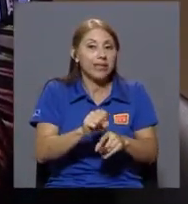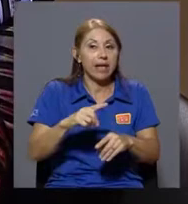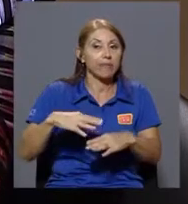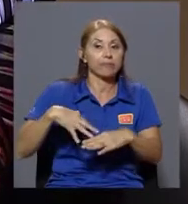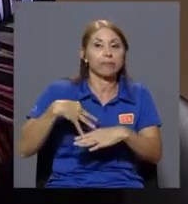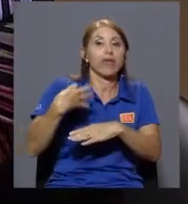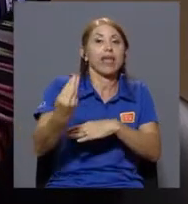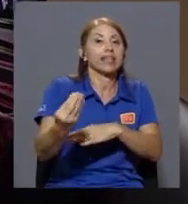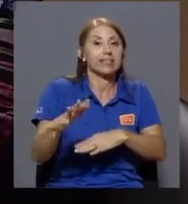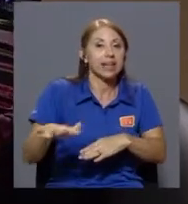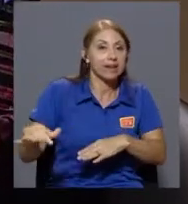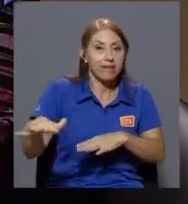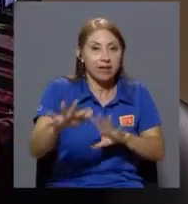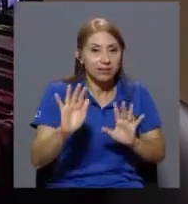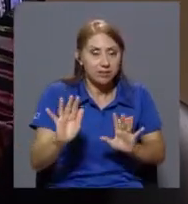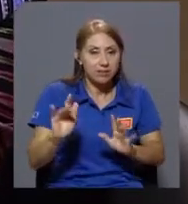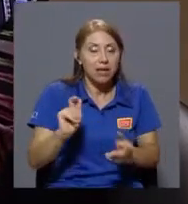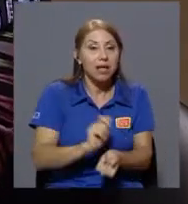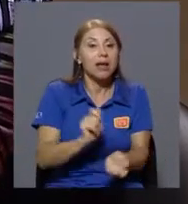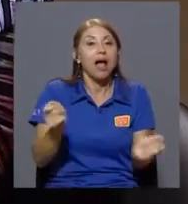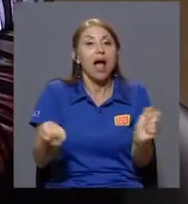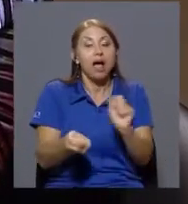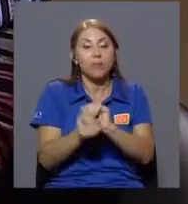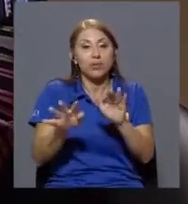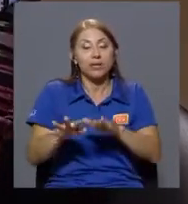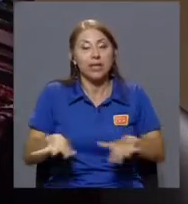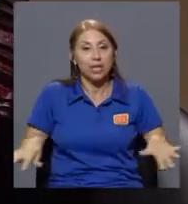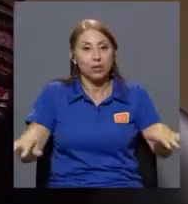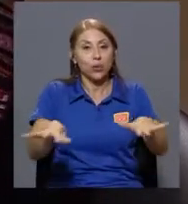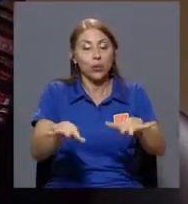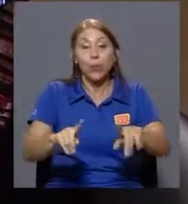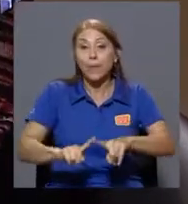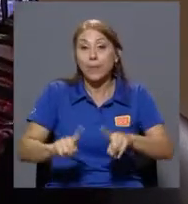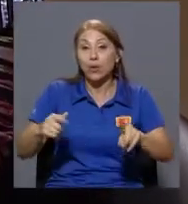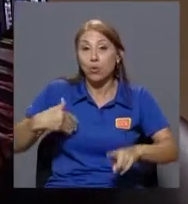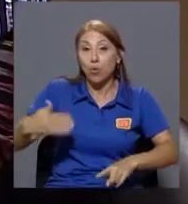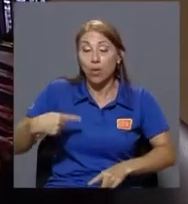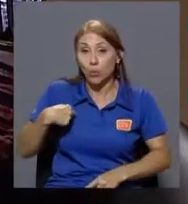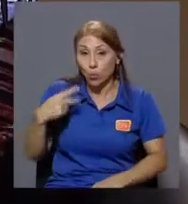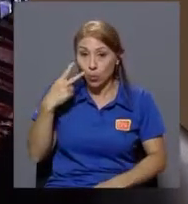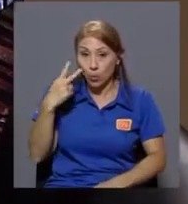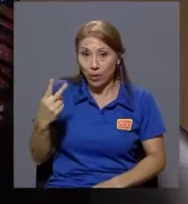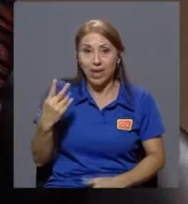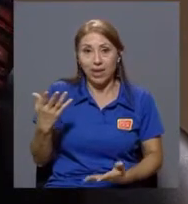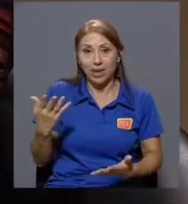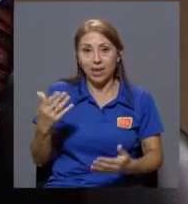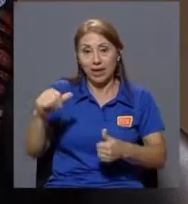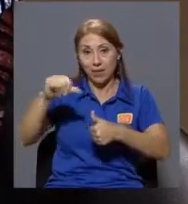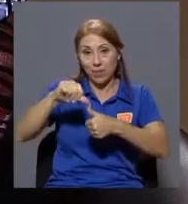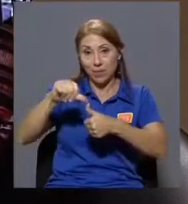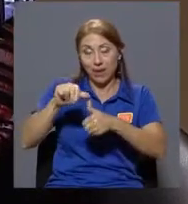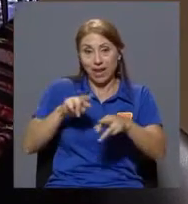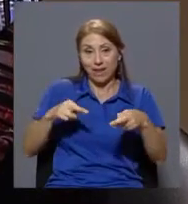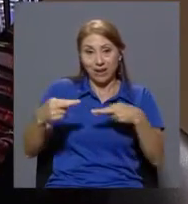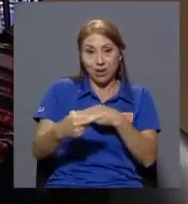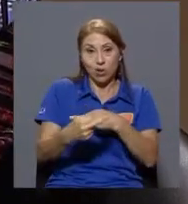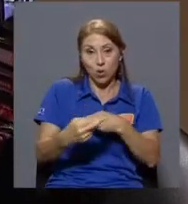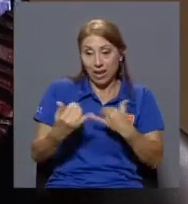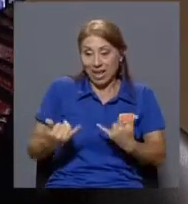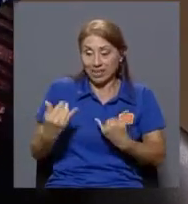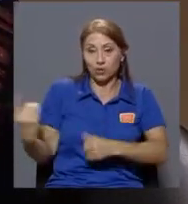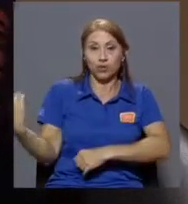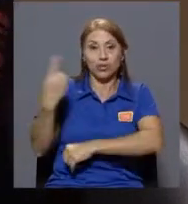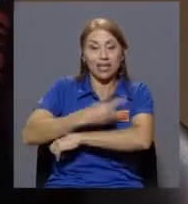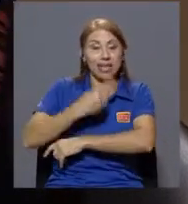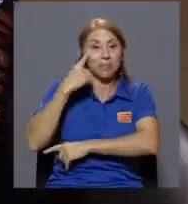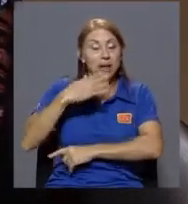¿verdad? Cambios completos en el entorno. Pero cuando uno ve incluso la región, y en estos días para mí ha resultado